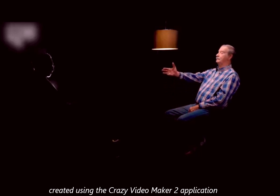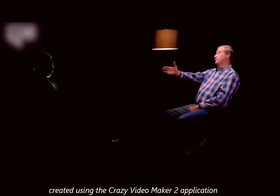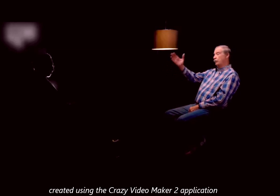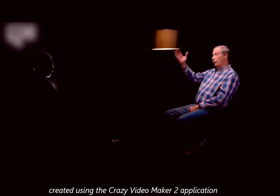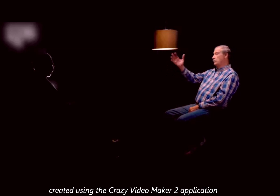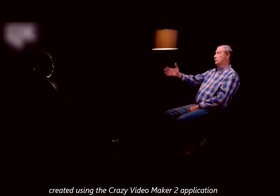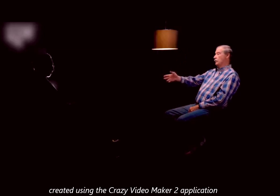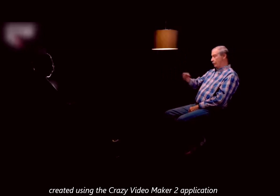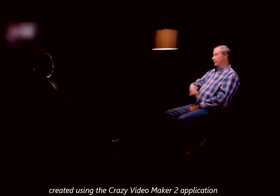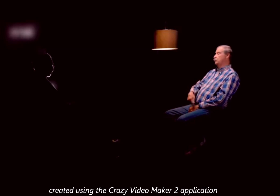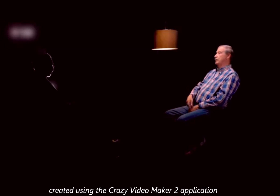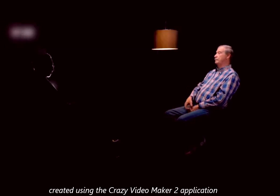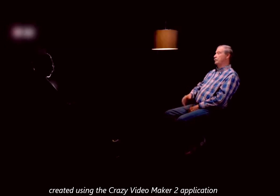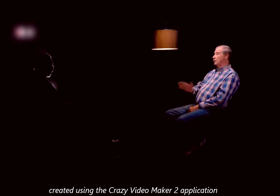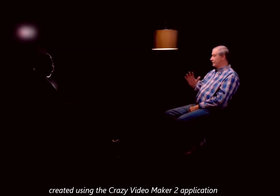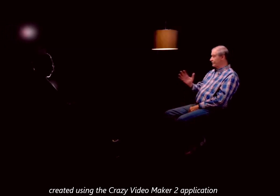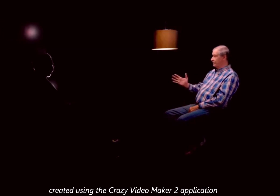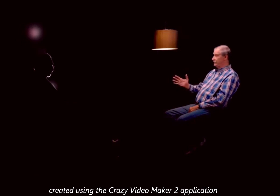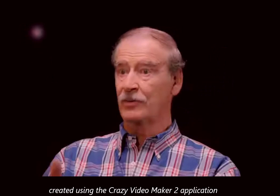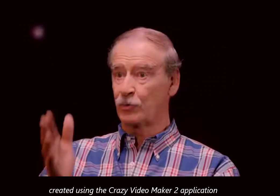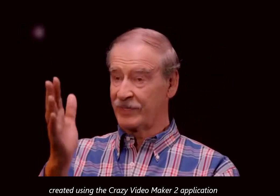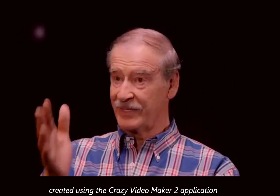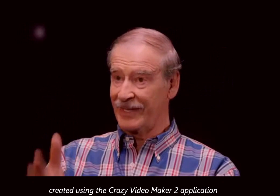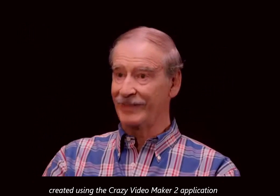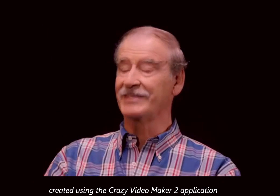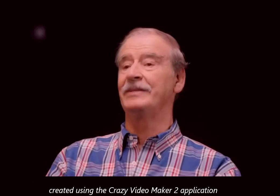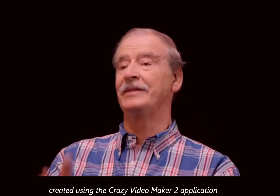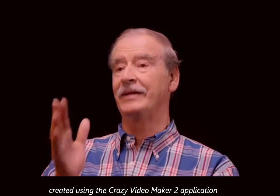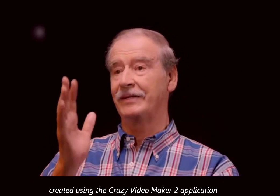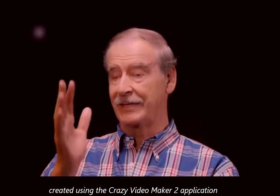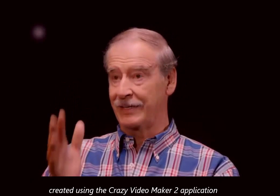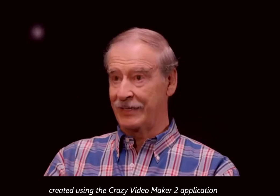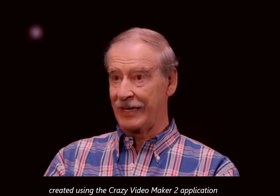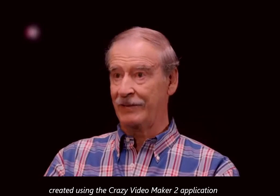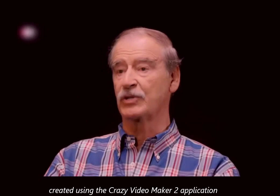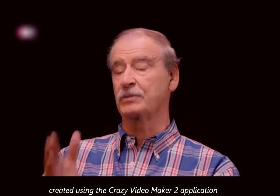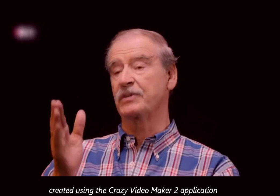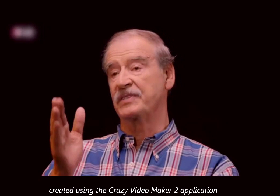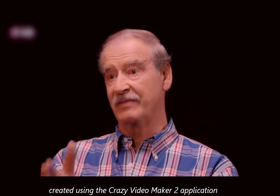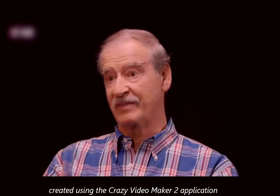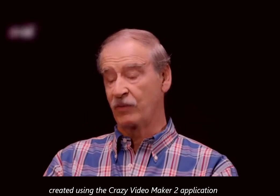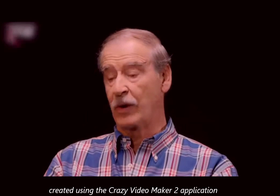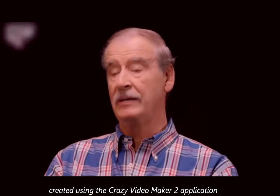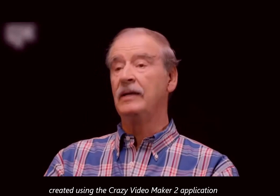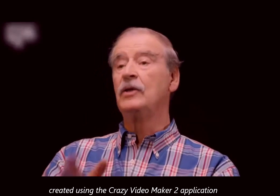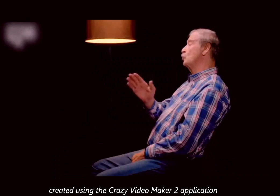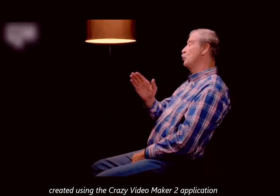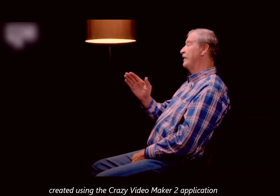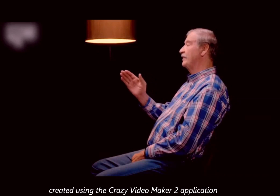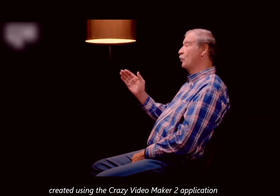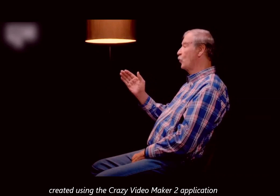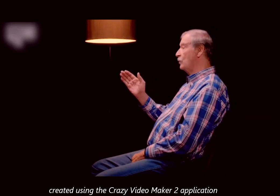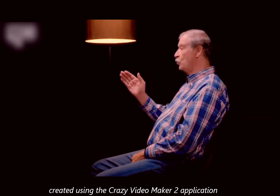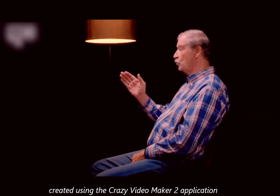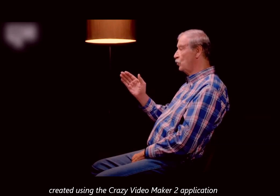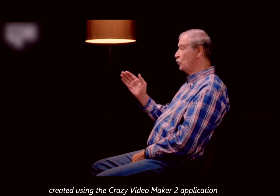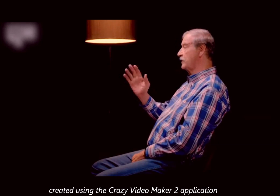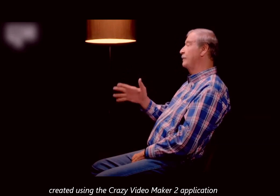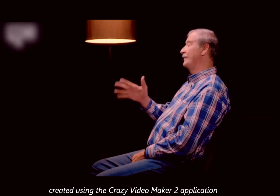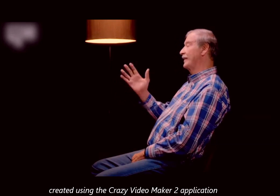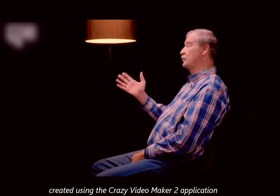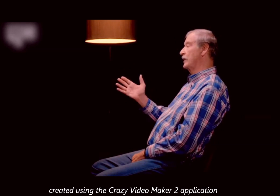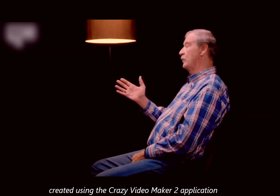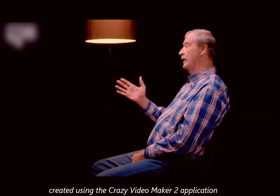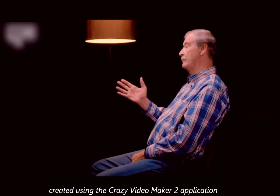dirá qué bueno que lo pague usted pues no es así los presidentes deben de tener tranquilidad los expresidentes igual suceden todo el mundo